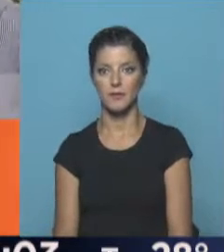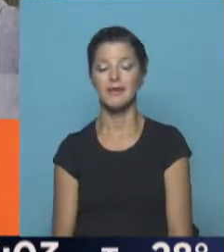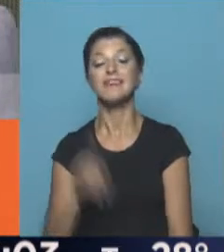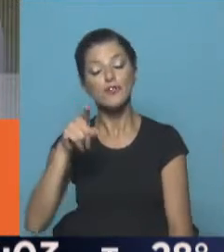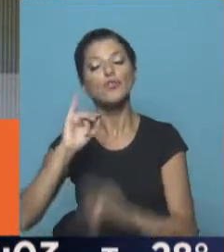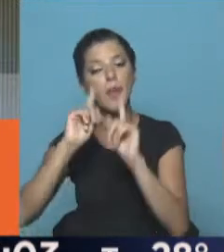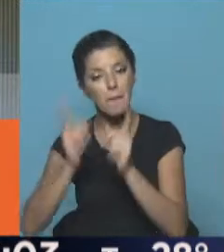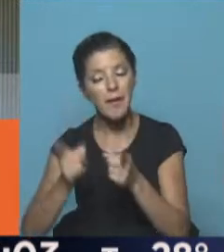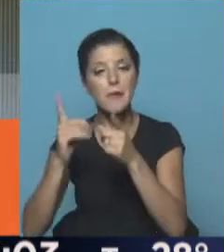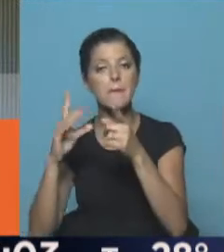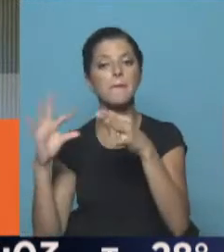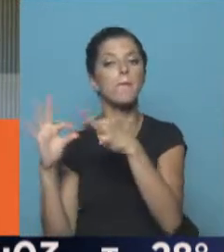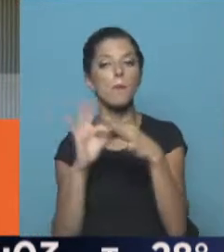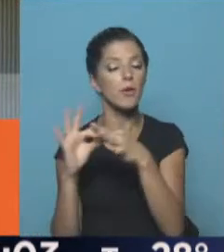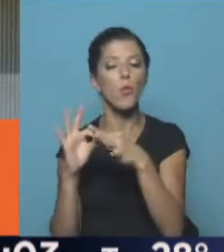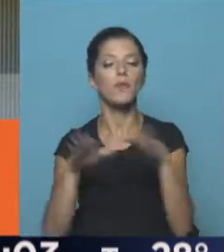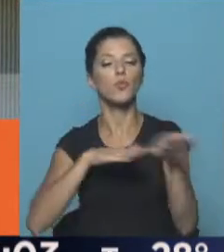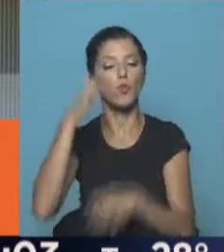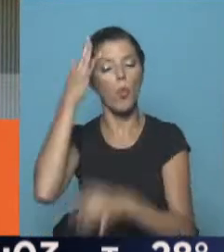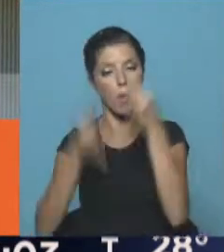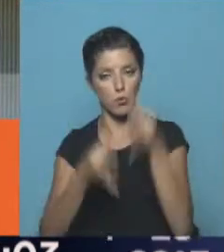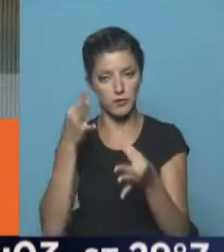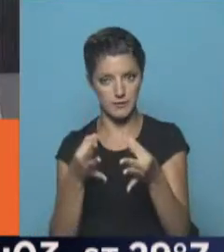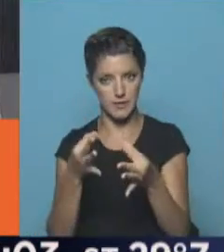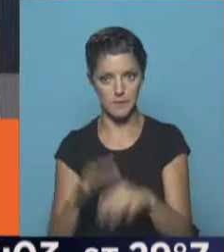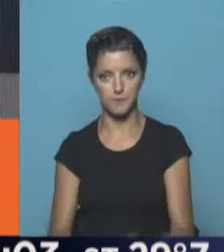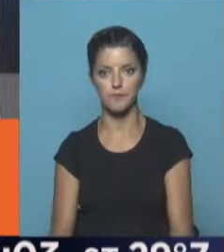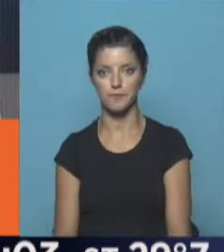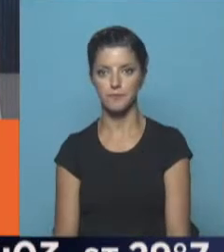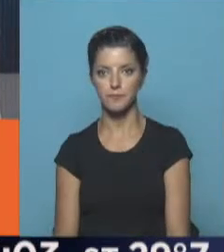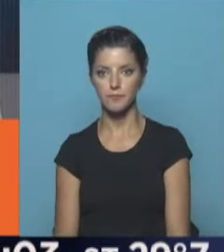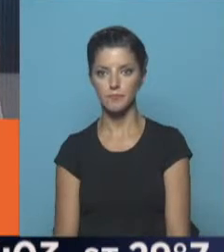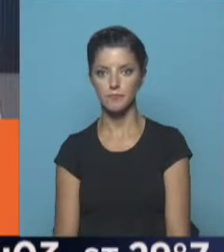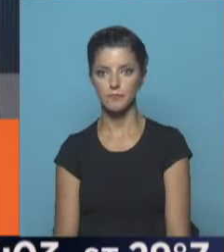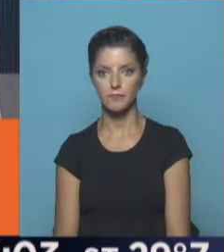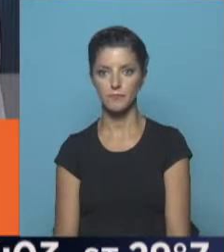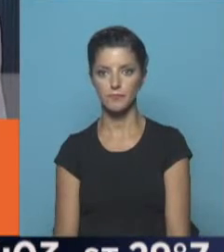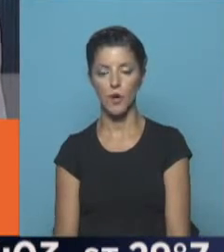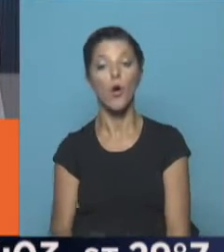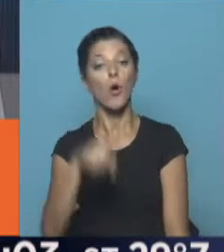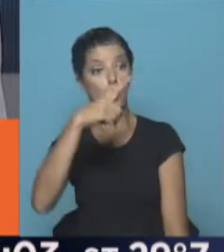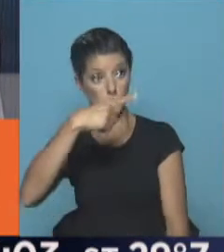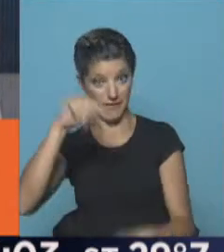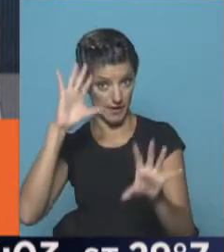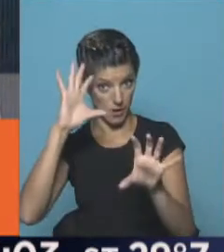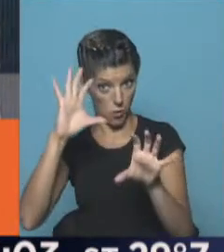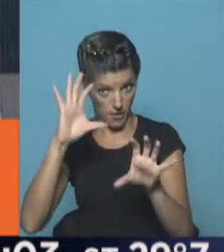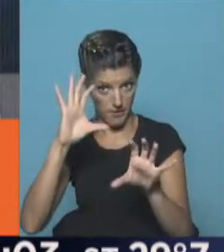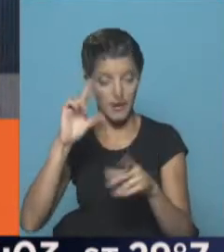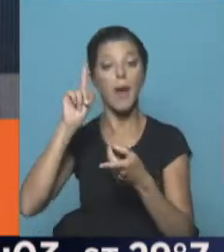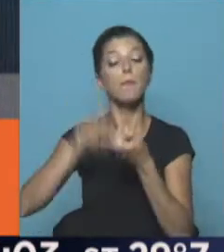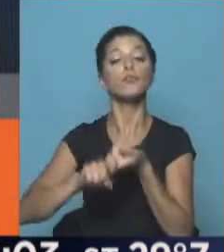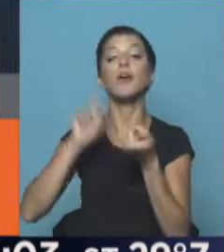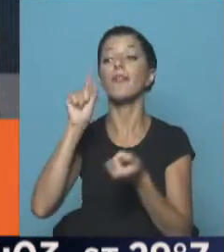judicial por qué hay que recordar que la propia mujer de lula